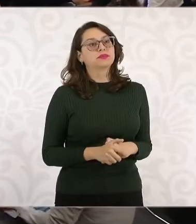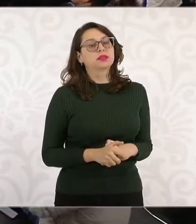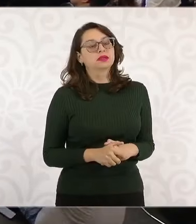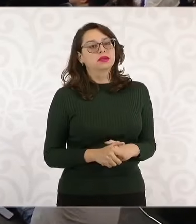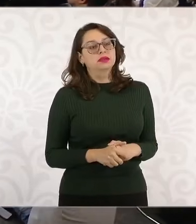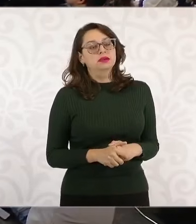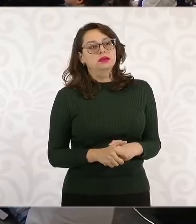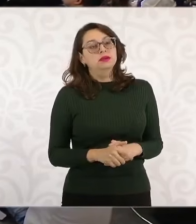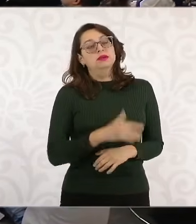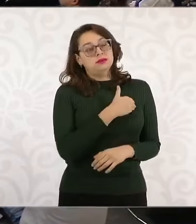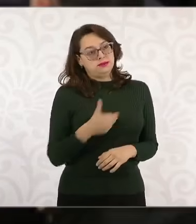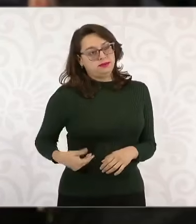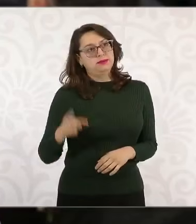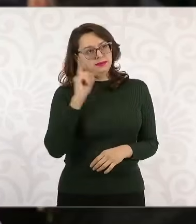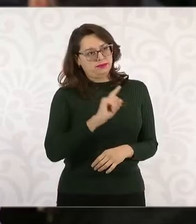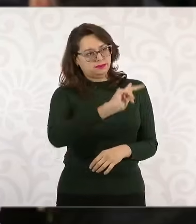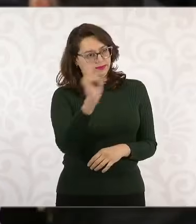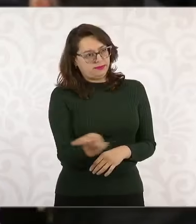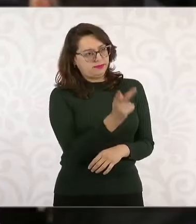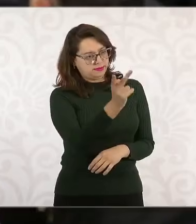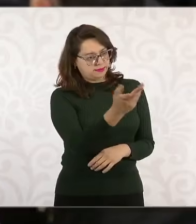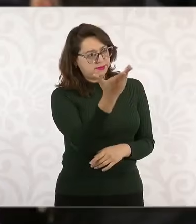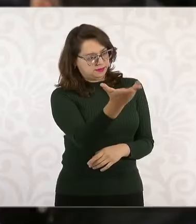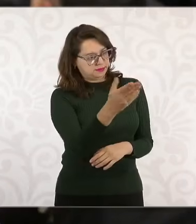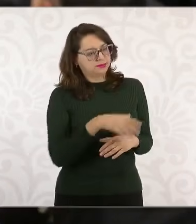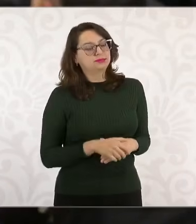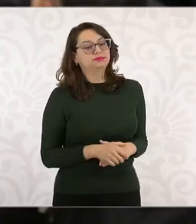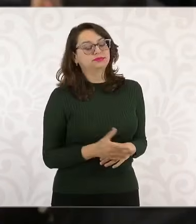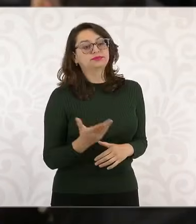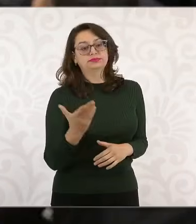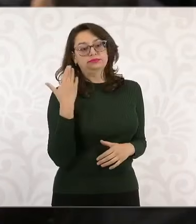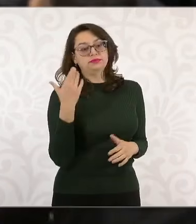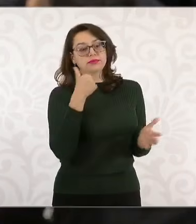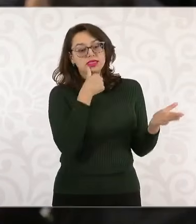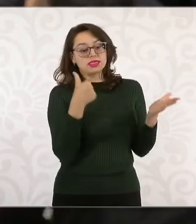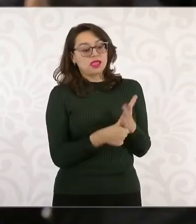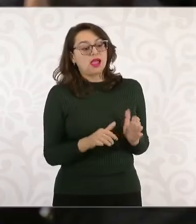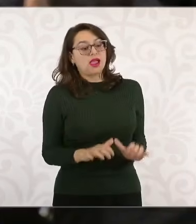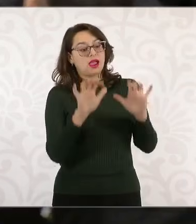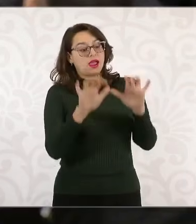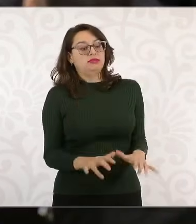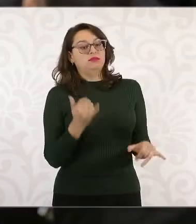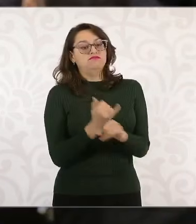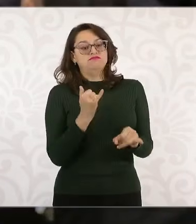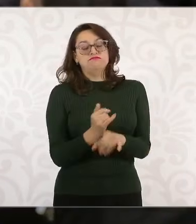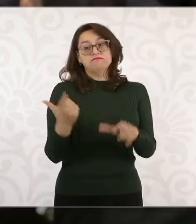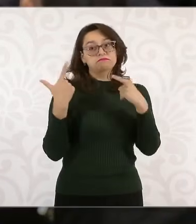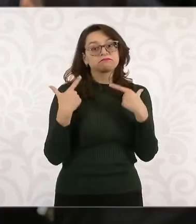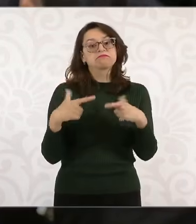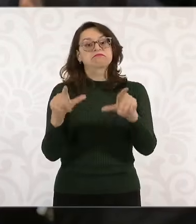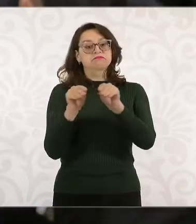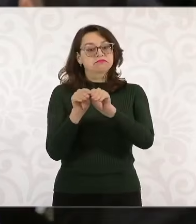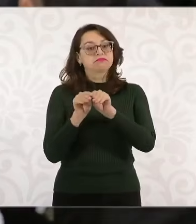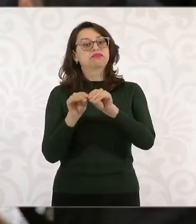también, Presidenta, tengo entendido, bueno, se dio a conocer una carta en redes que aparentemente le